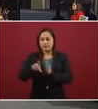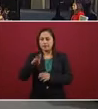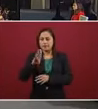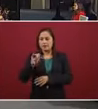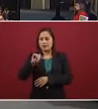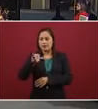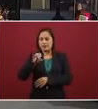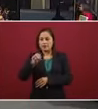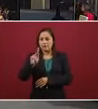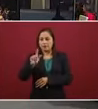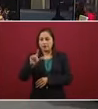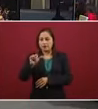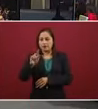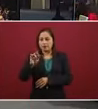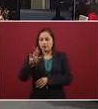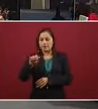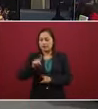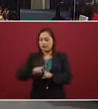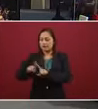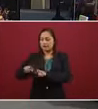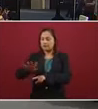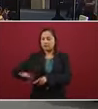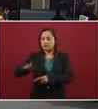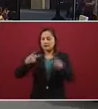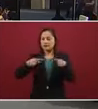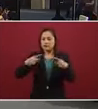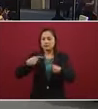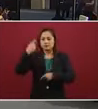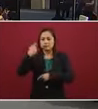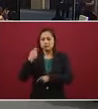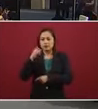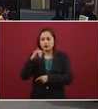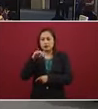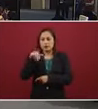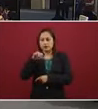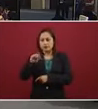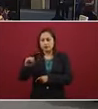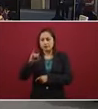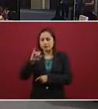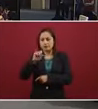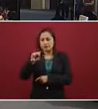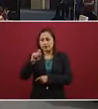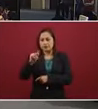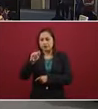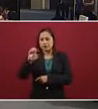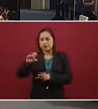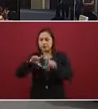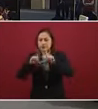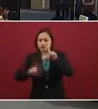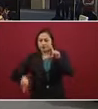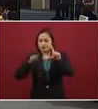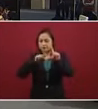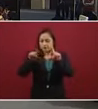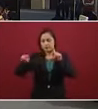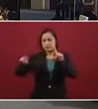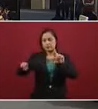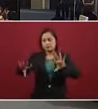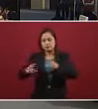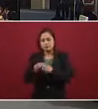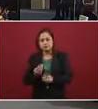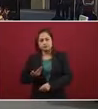Los jubilados y pensionados del IMSS y del ISSSTE de todo el país solicitan su intervención o su